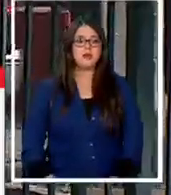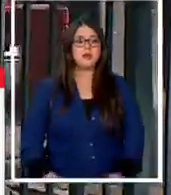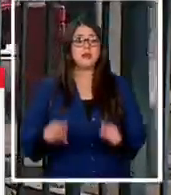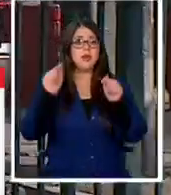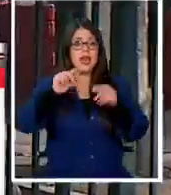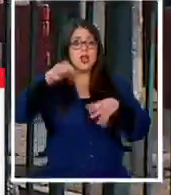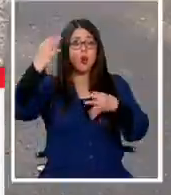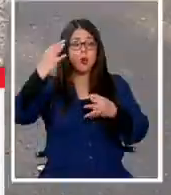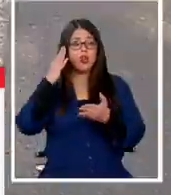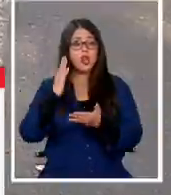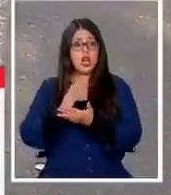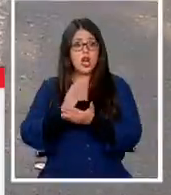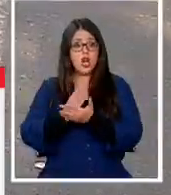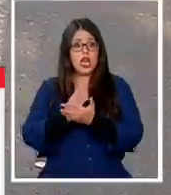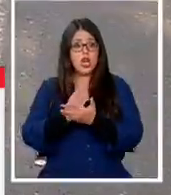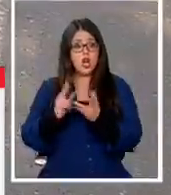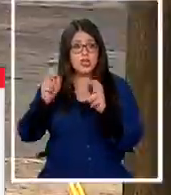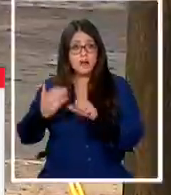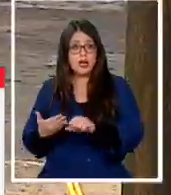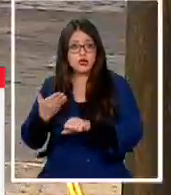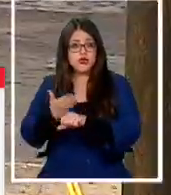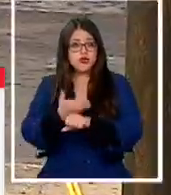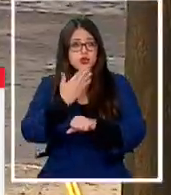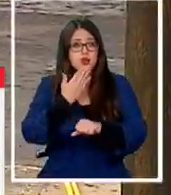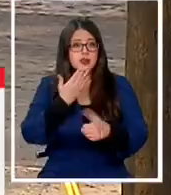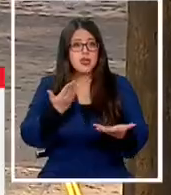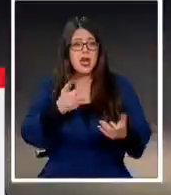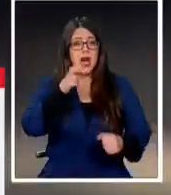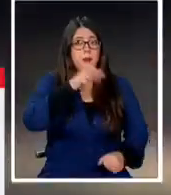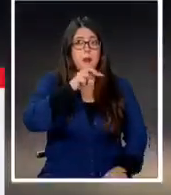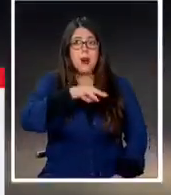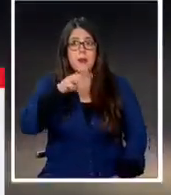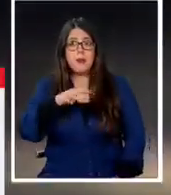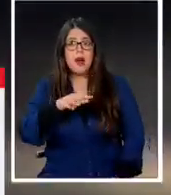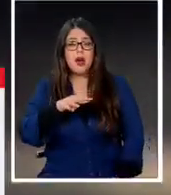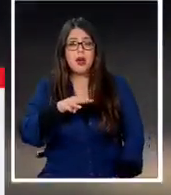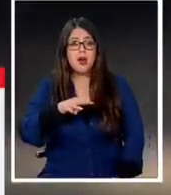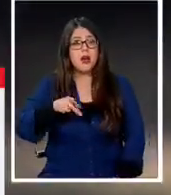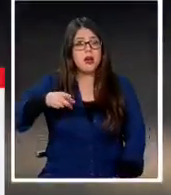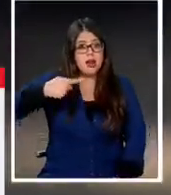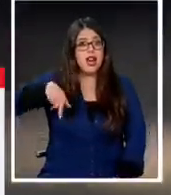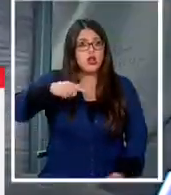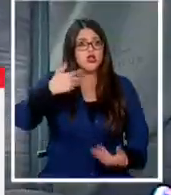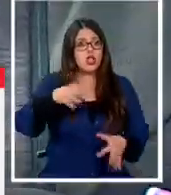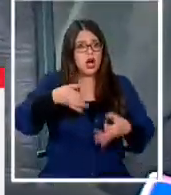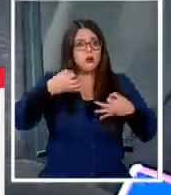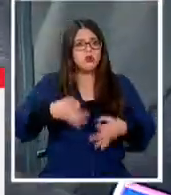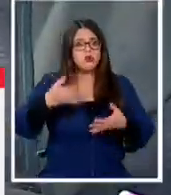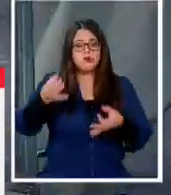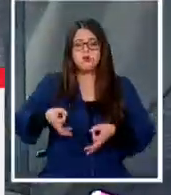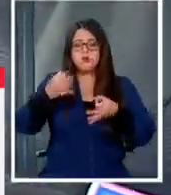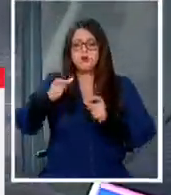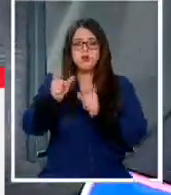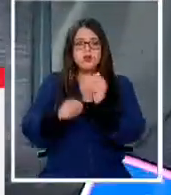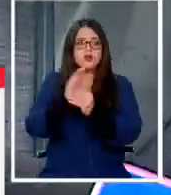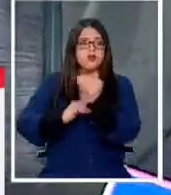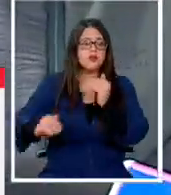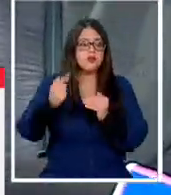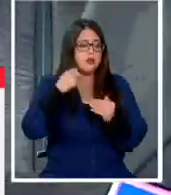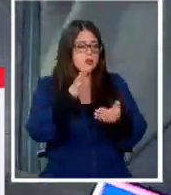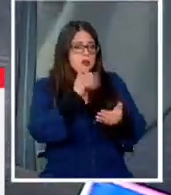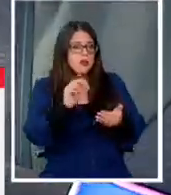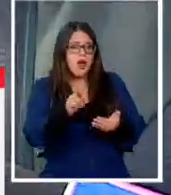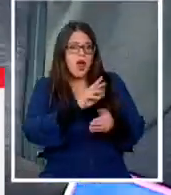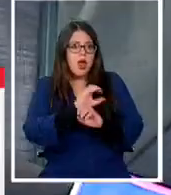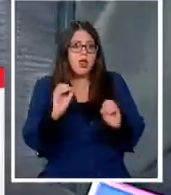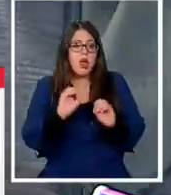oficios del colegio en la solicitud, están los apoderados en sí personalmente, se han ingresado los vecinos y no hay nada.